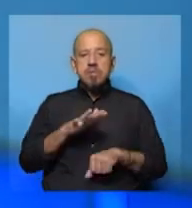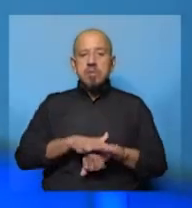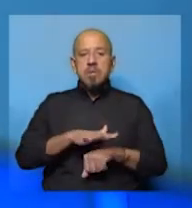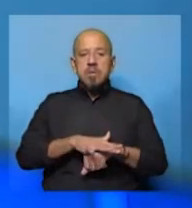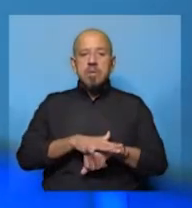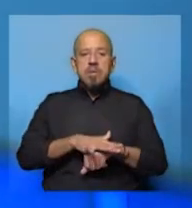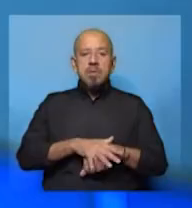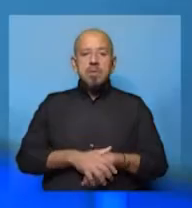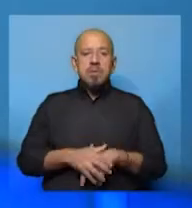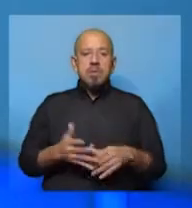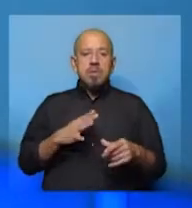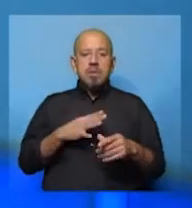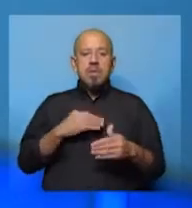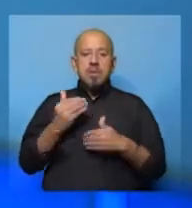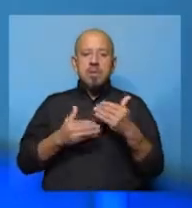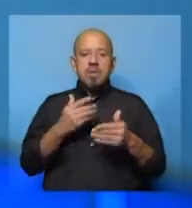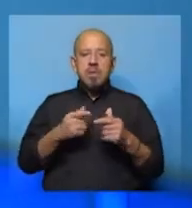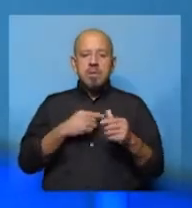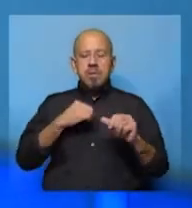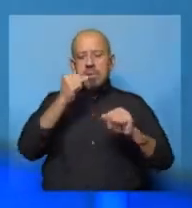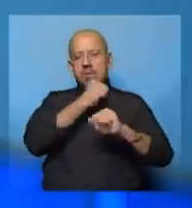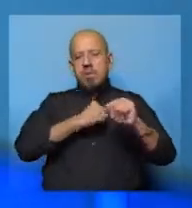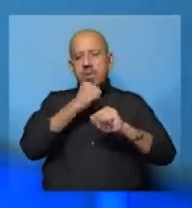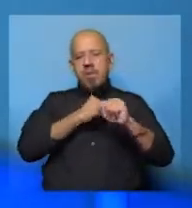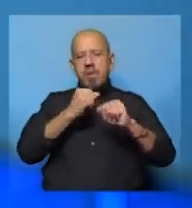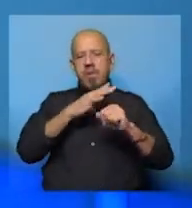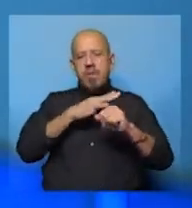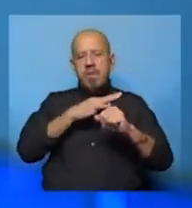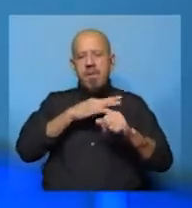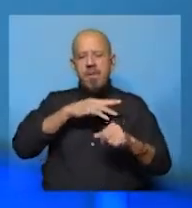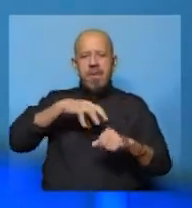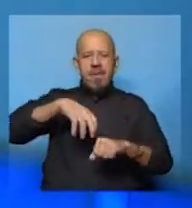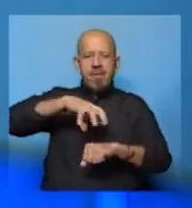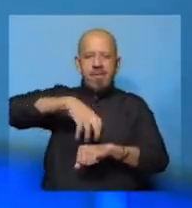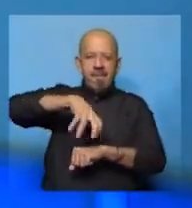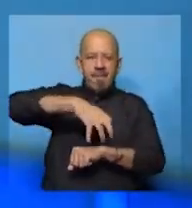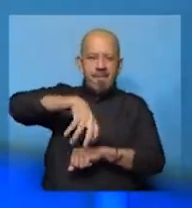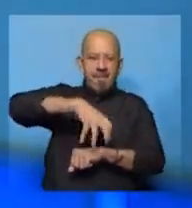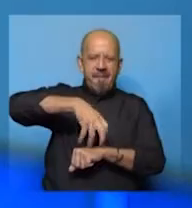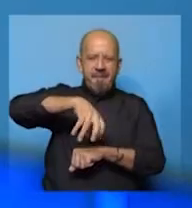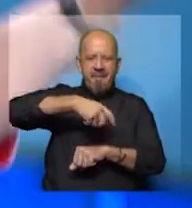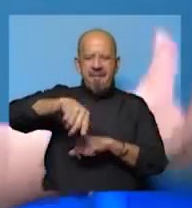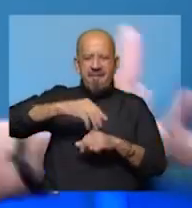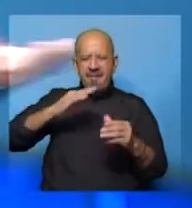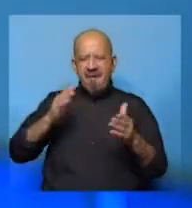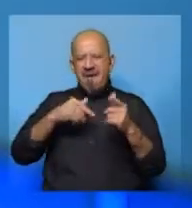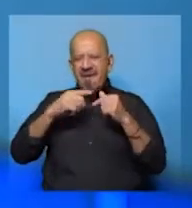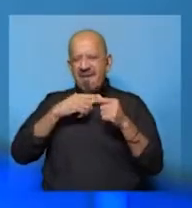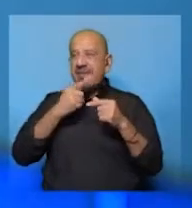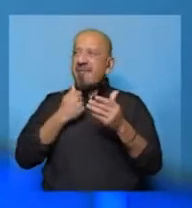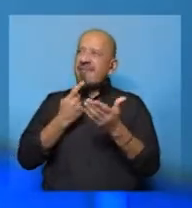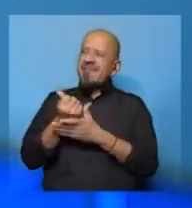momento ahora han avanzado las tecnologías hay barredoras que son más prácticas más pequeñas que aquellos que habíamos